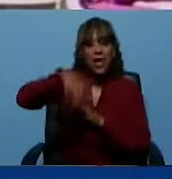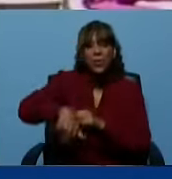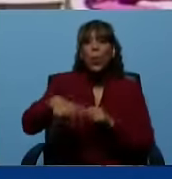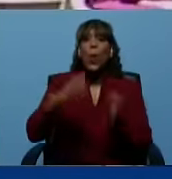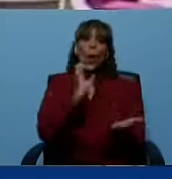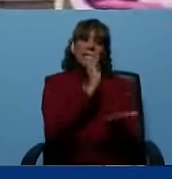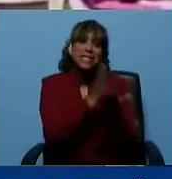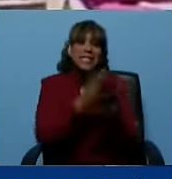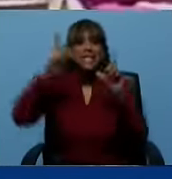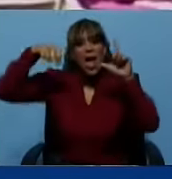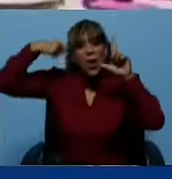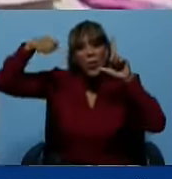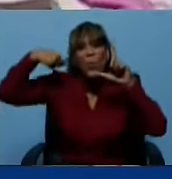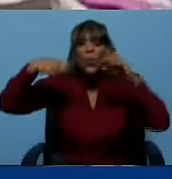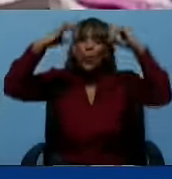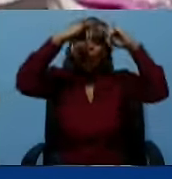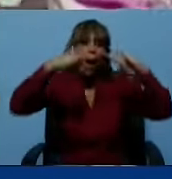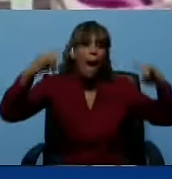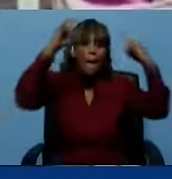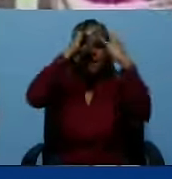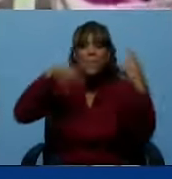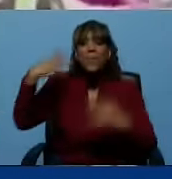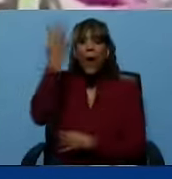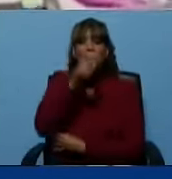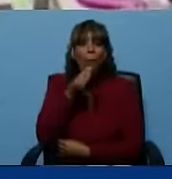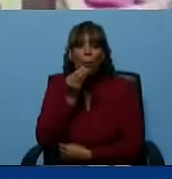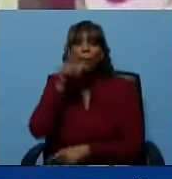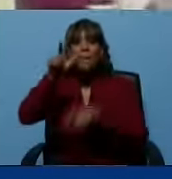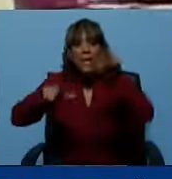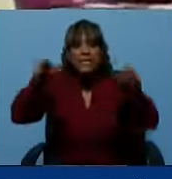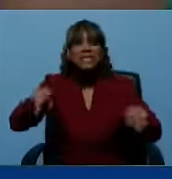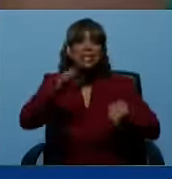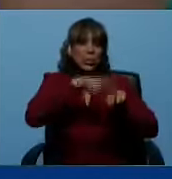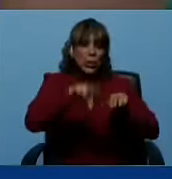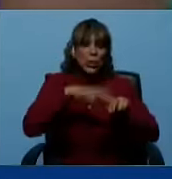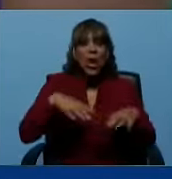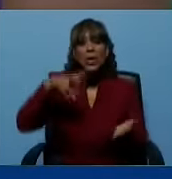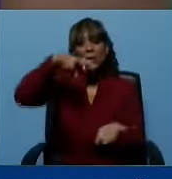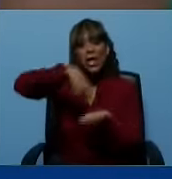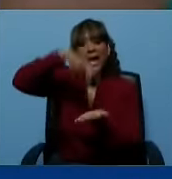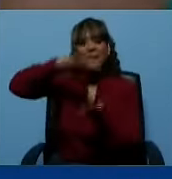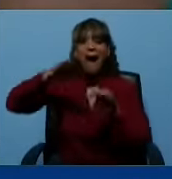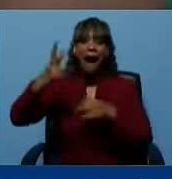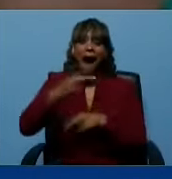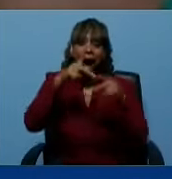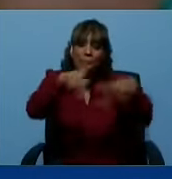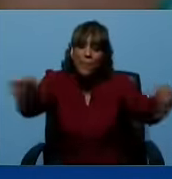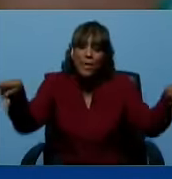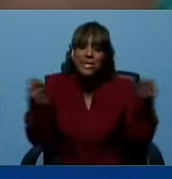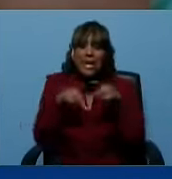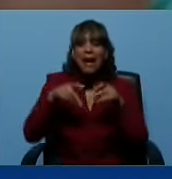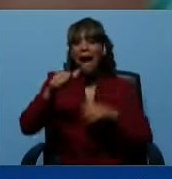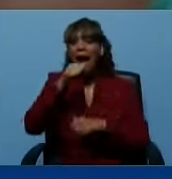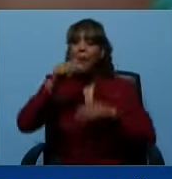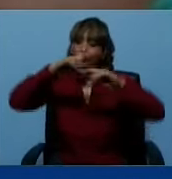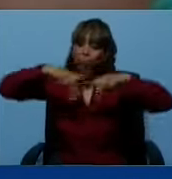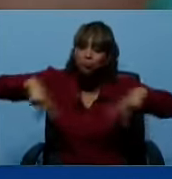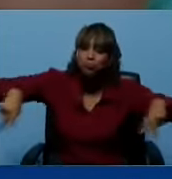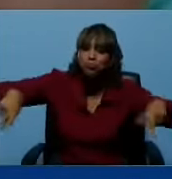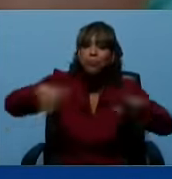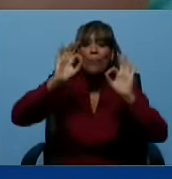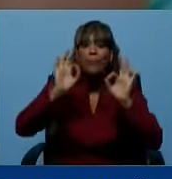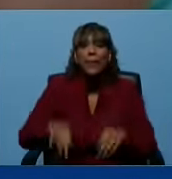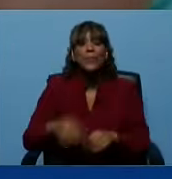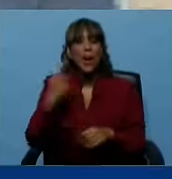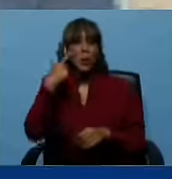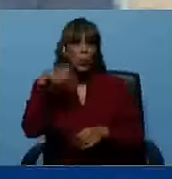cineclub, senderismo, campismo, juveniles para nuestra juventud. También llevaremos el chapuzón recreativo para nuestros niños y niñas. Por supuesto,